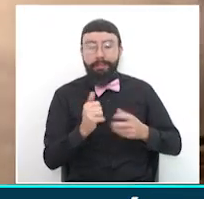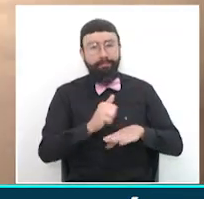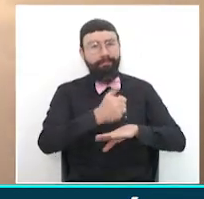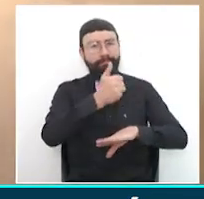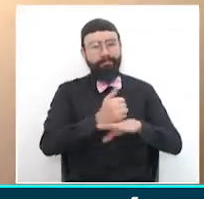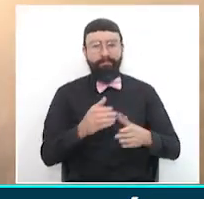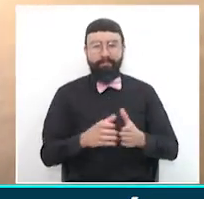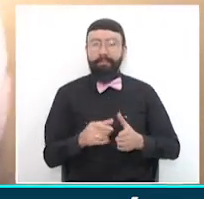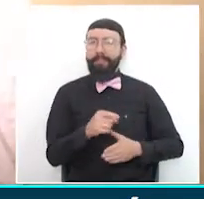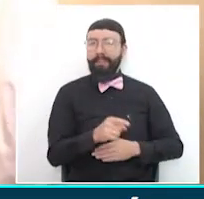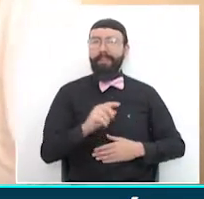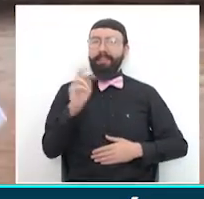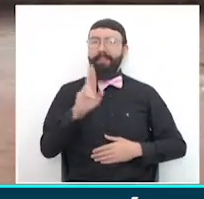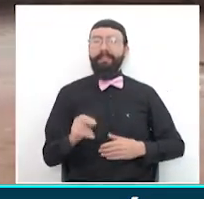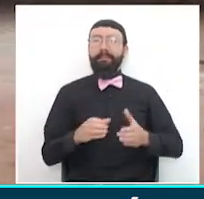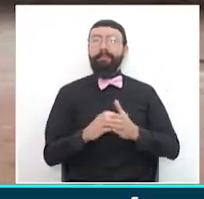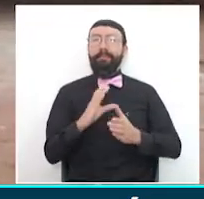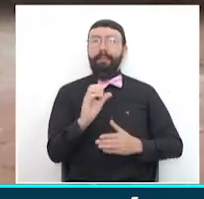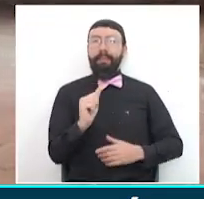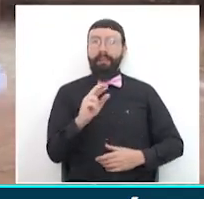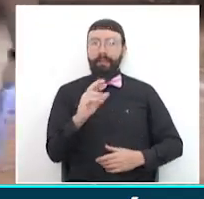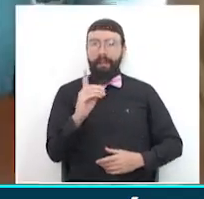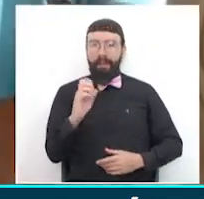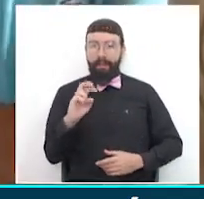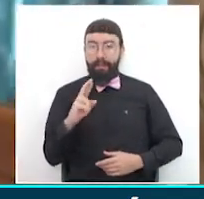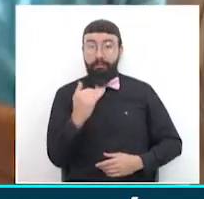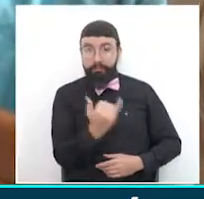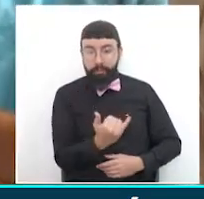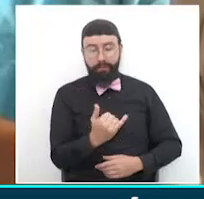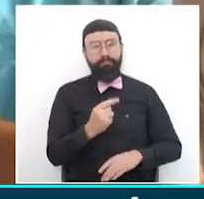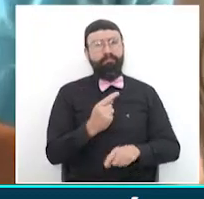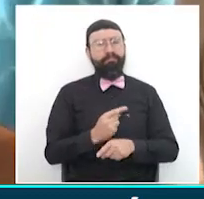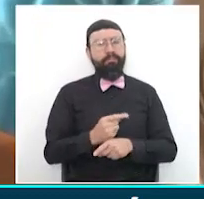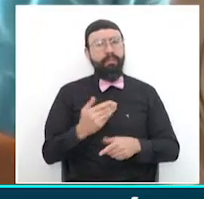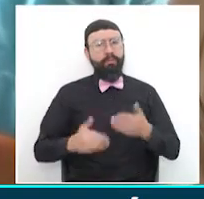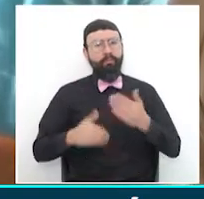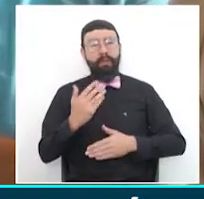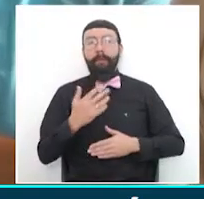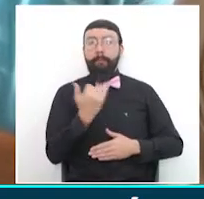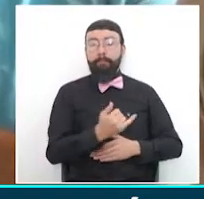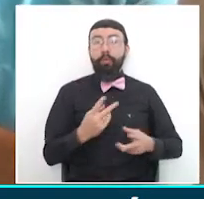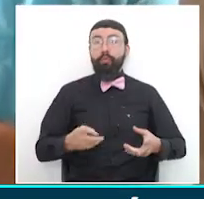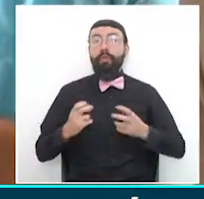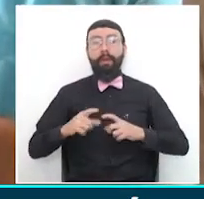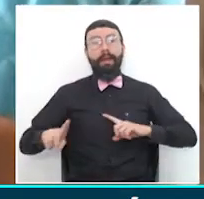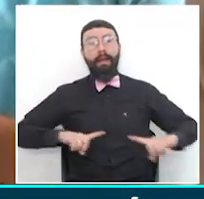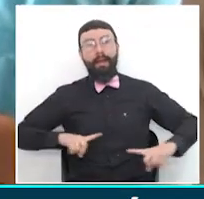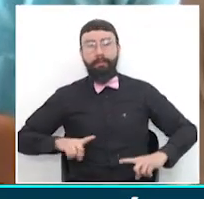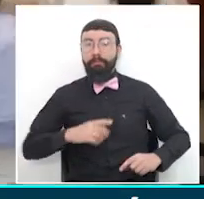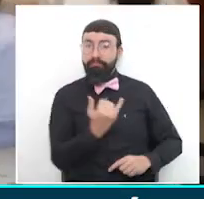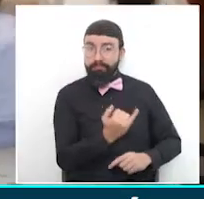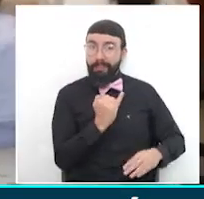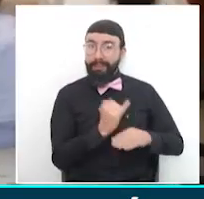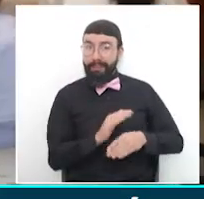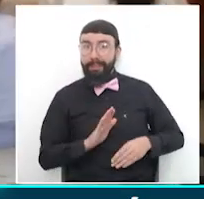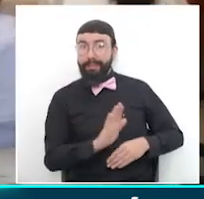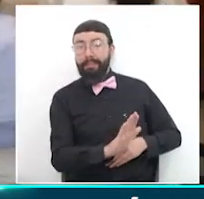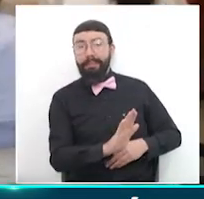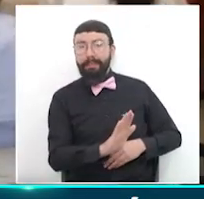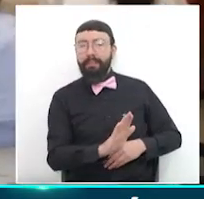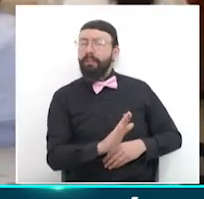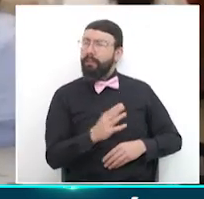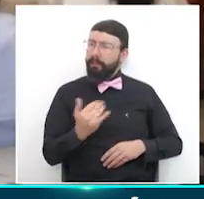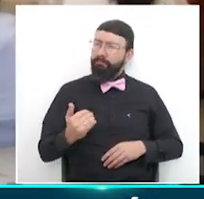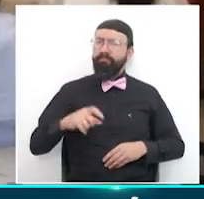Regional de Risaralda Cárdenas. Con esa premisa comienza una nueva etapa administrativa dentro de esta institución, que igualmente tendrá